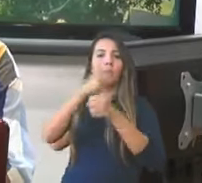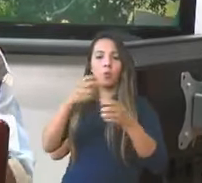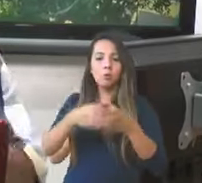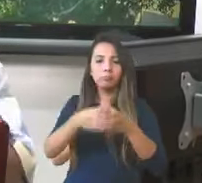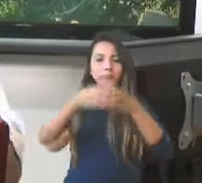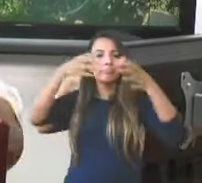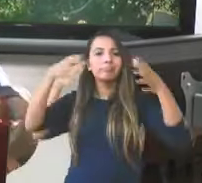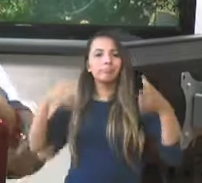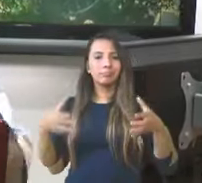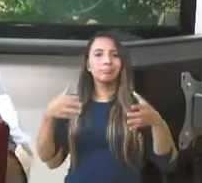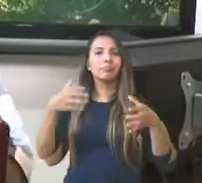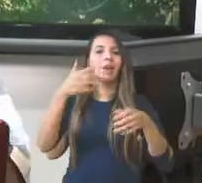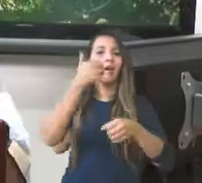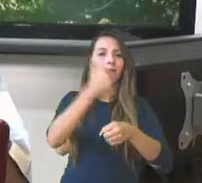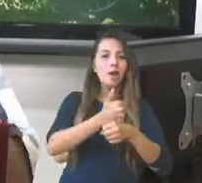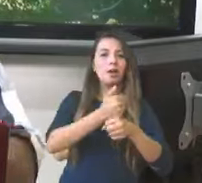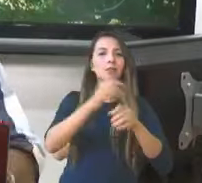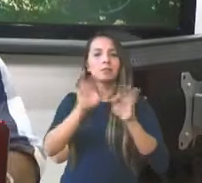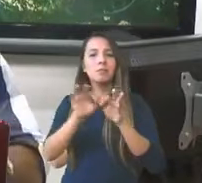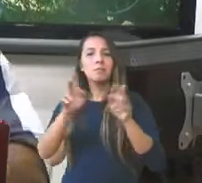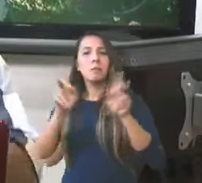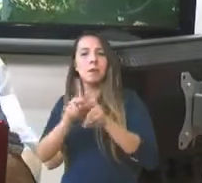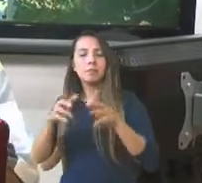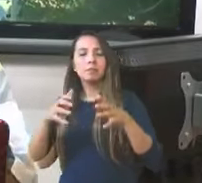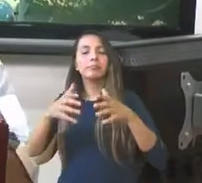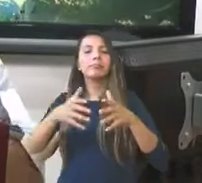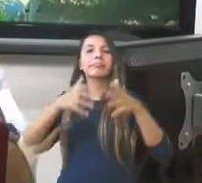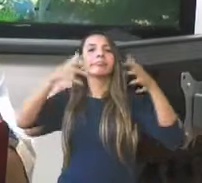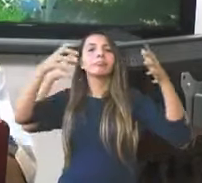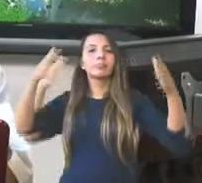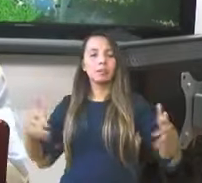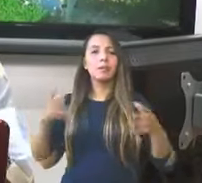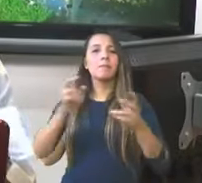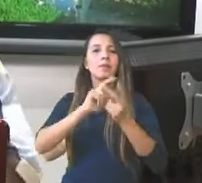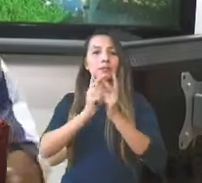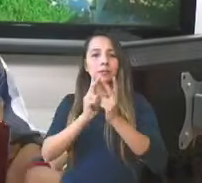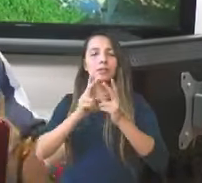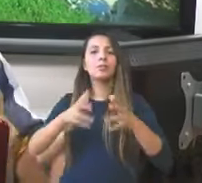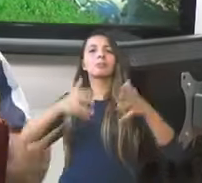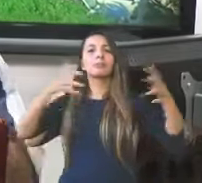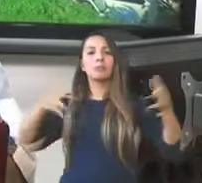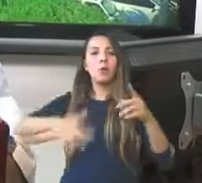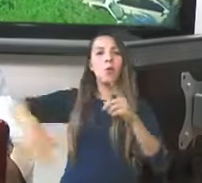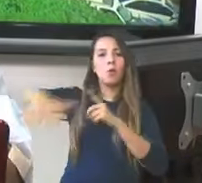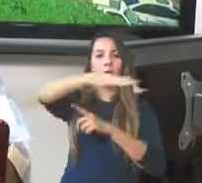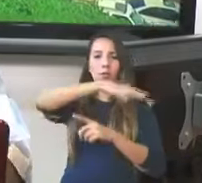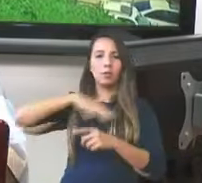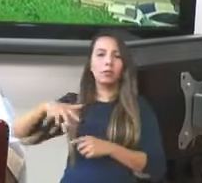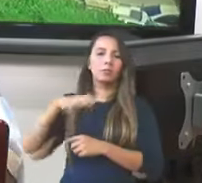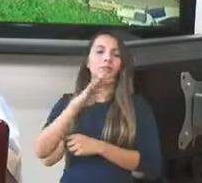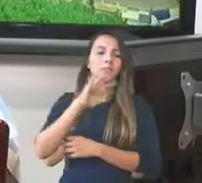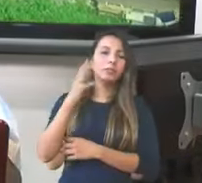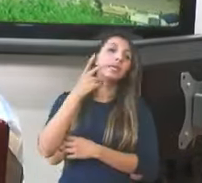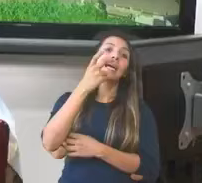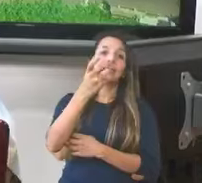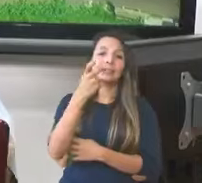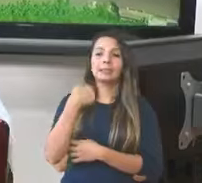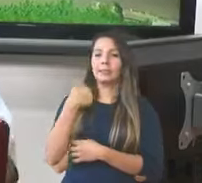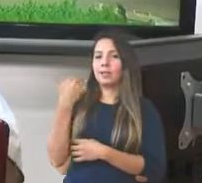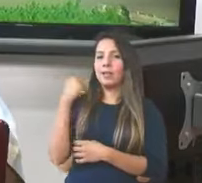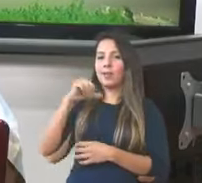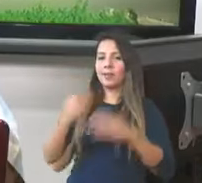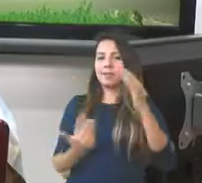tercero de amigos, con la colonia, ¿qué hacer y cómo hacerlo? Esa fue la pregunta que yo le realicé en la página